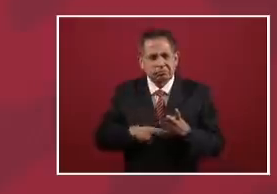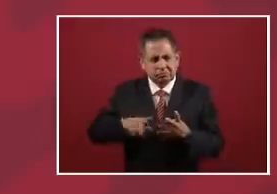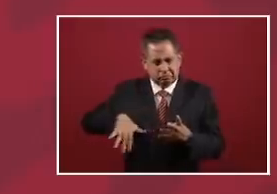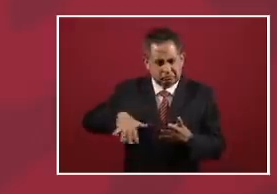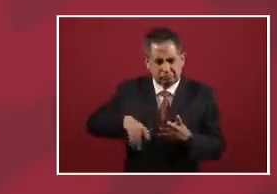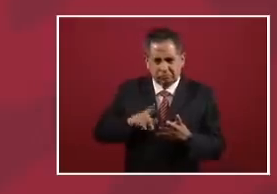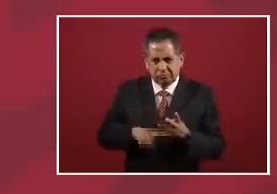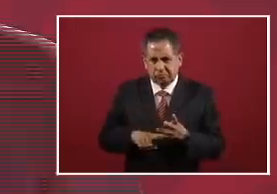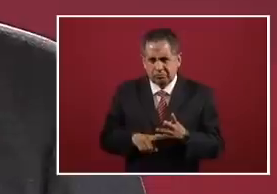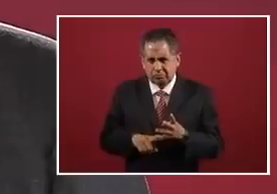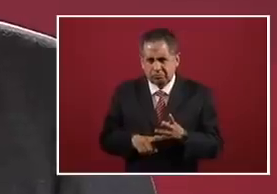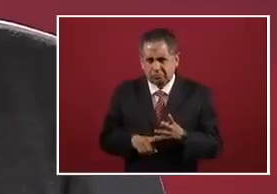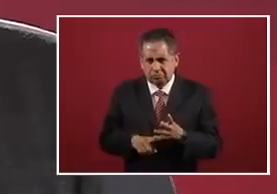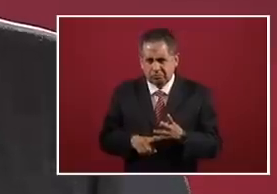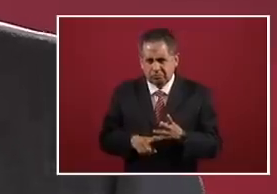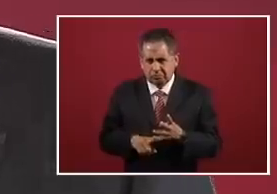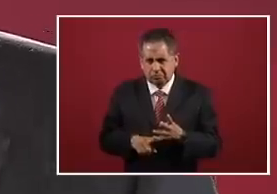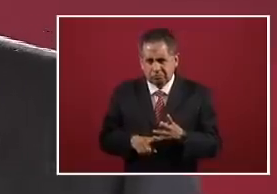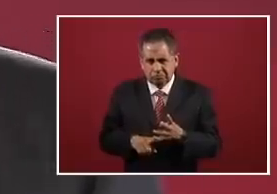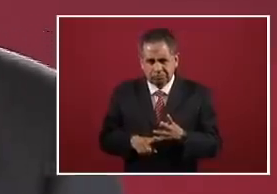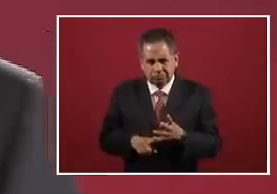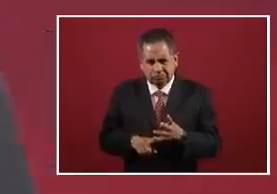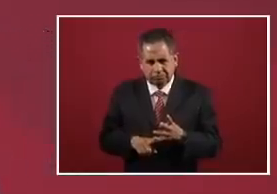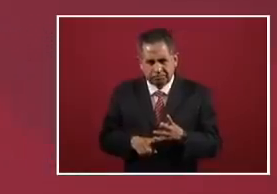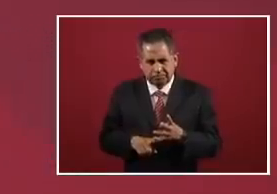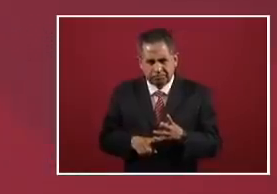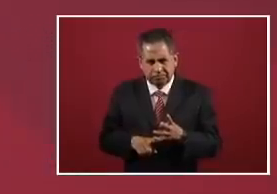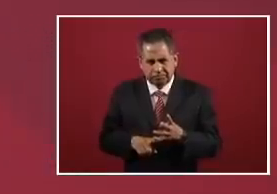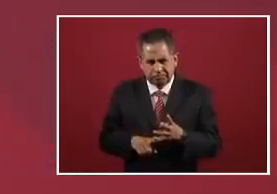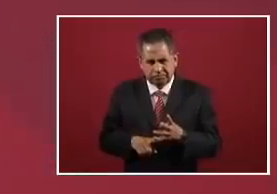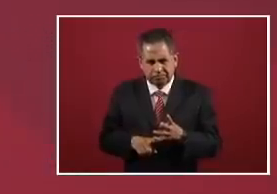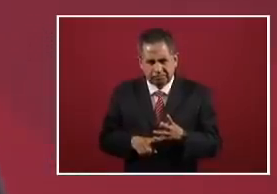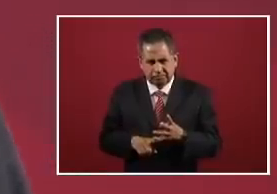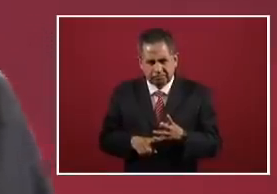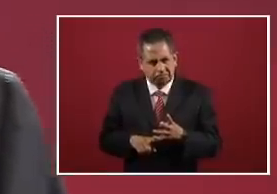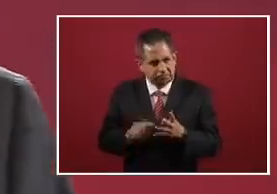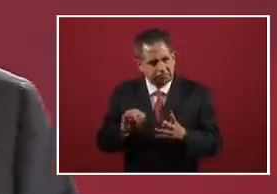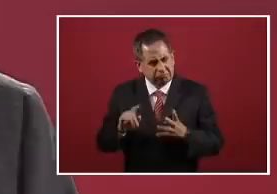por ti. sí,